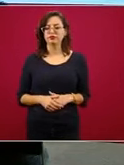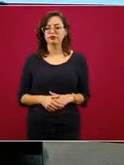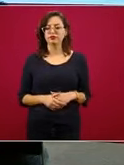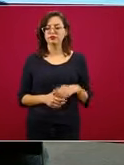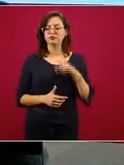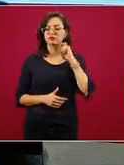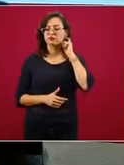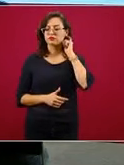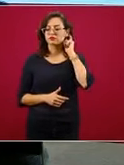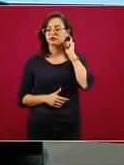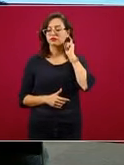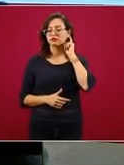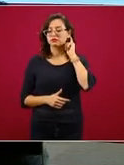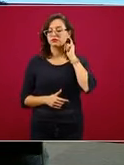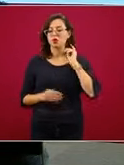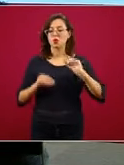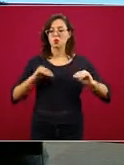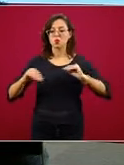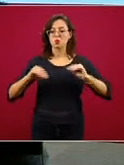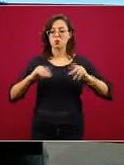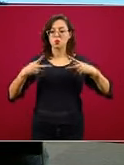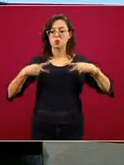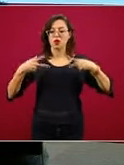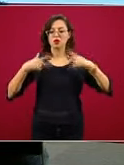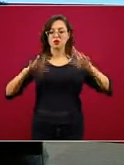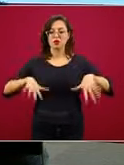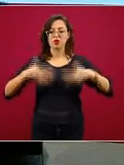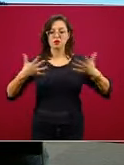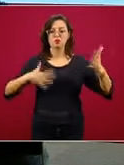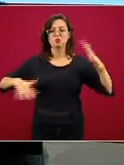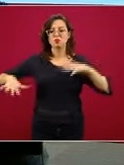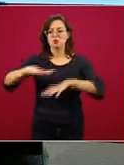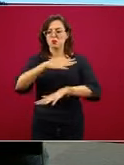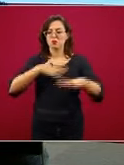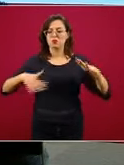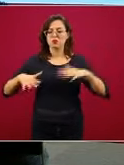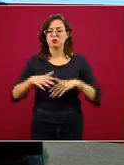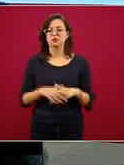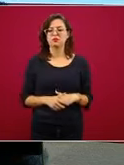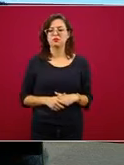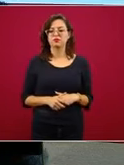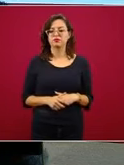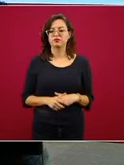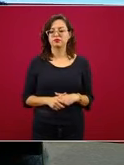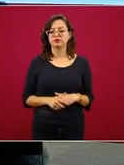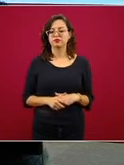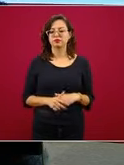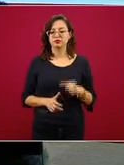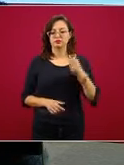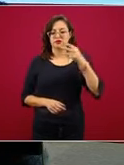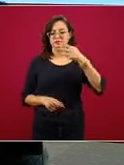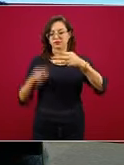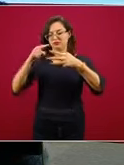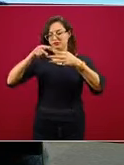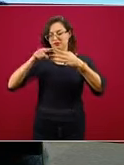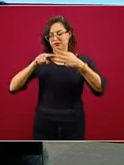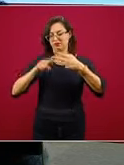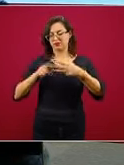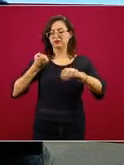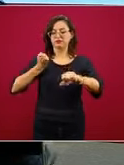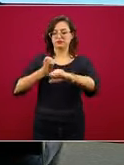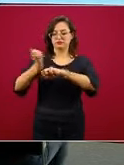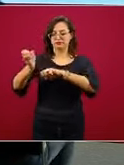el mosaico de movilidad. Veámoslo de manera integral. Vamos a concentrarnos en los 3 estados de interés.